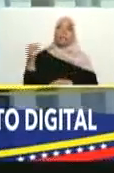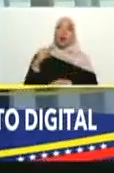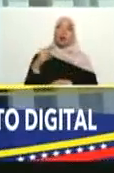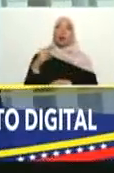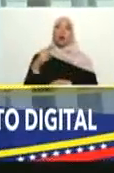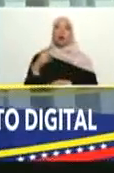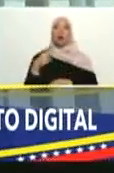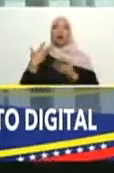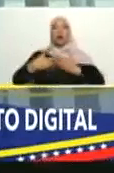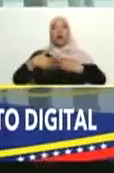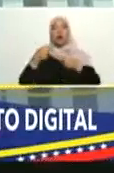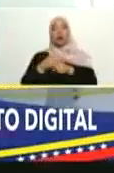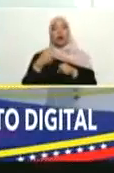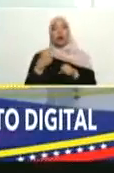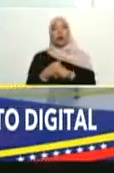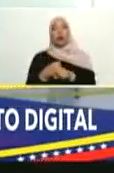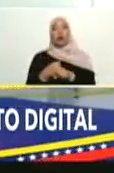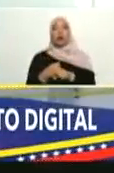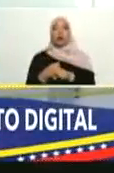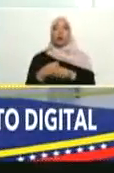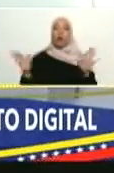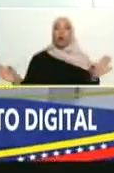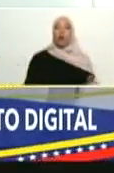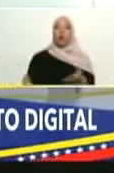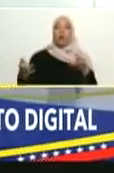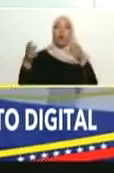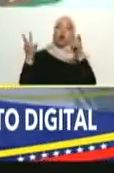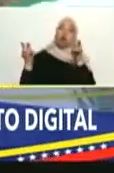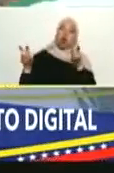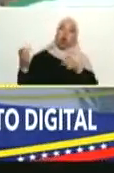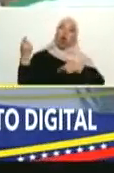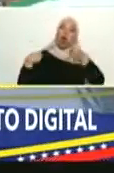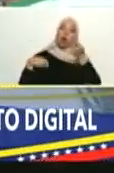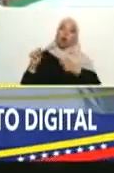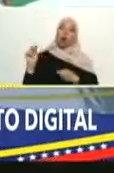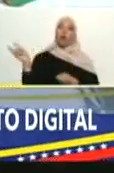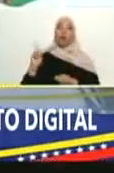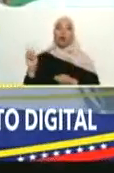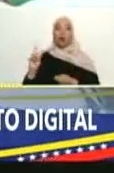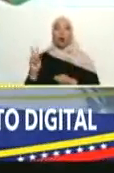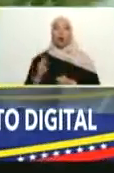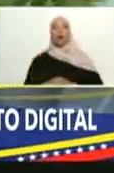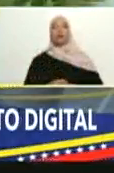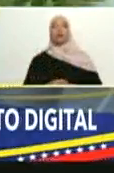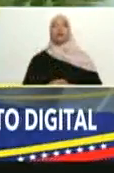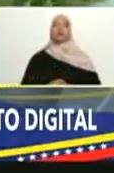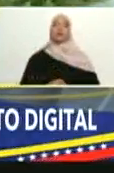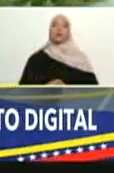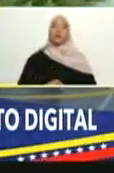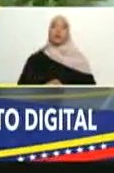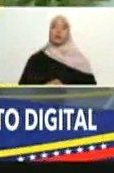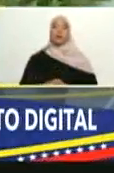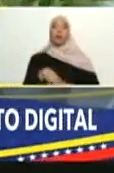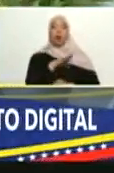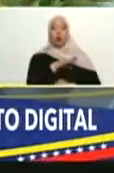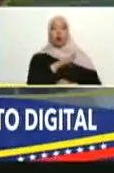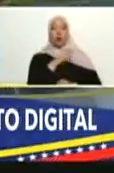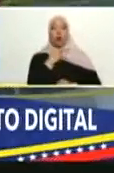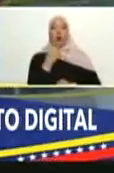estos emprendedores, que es el impulso de esta nueva economía venezolana. Que nos los diga de su propia voz